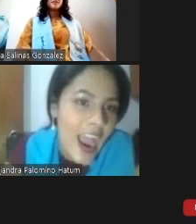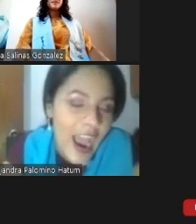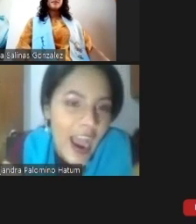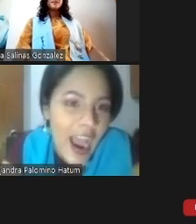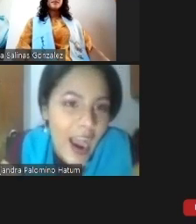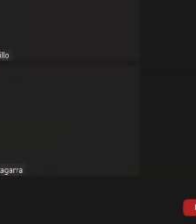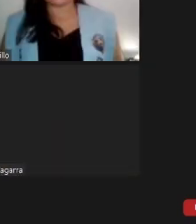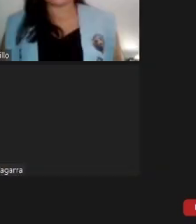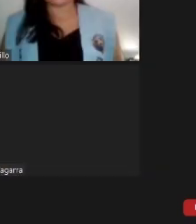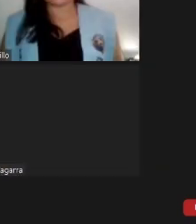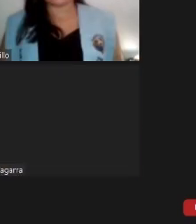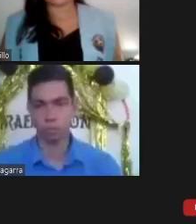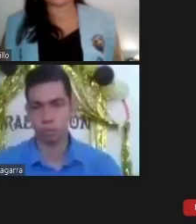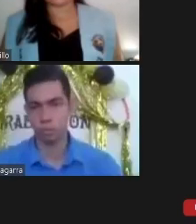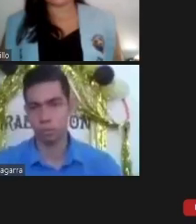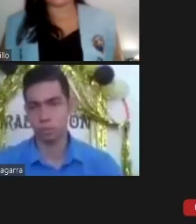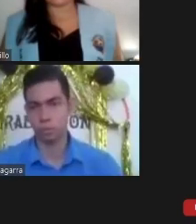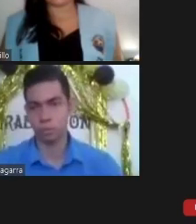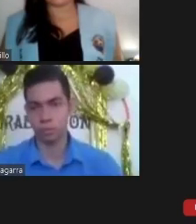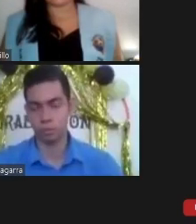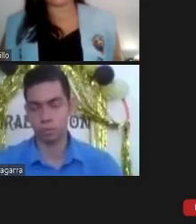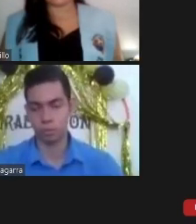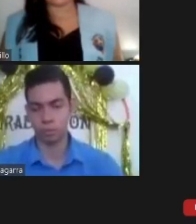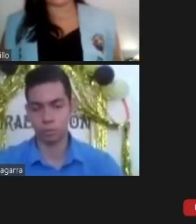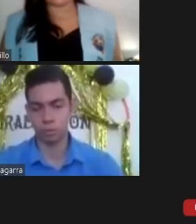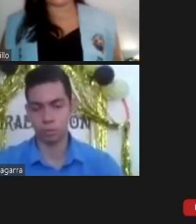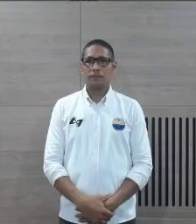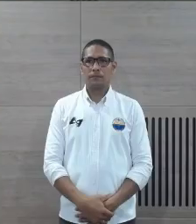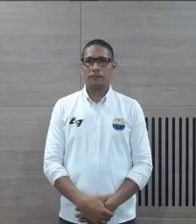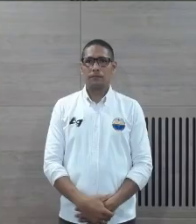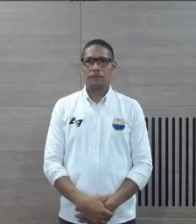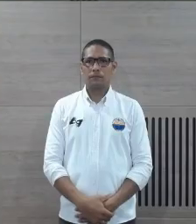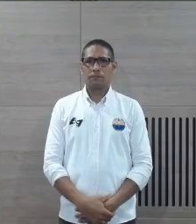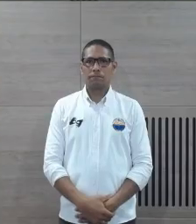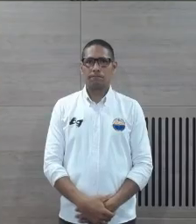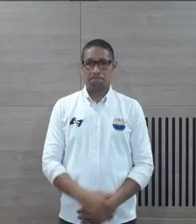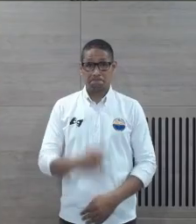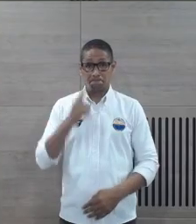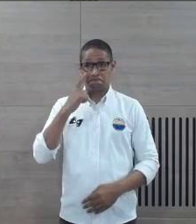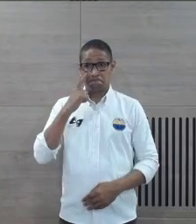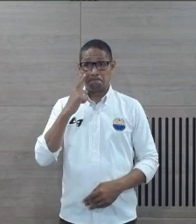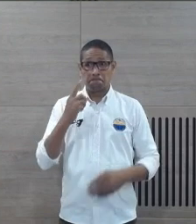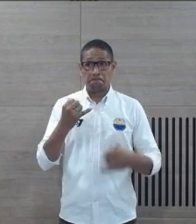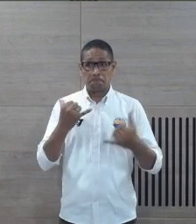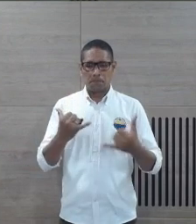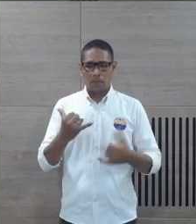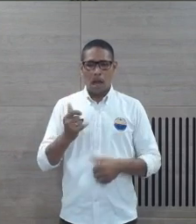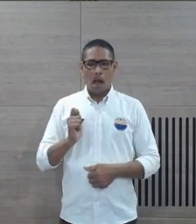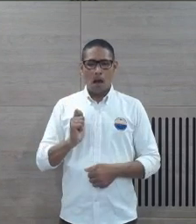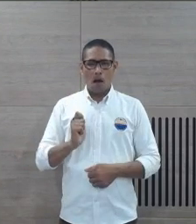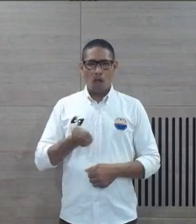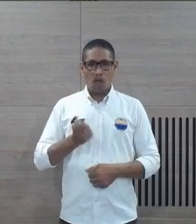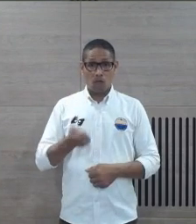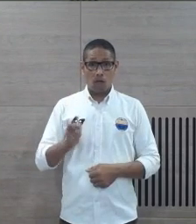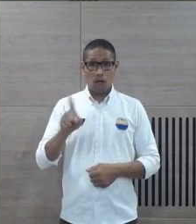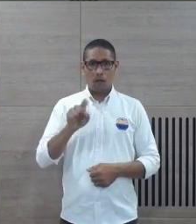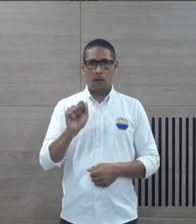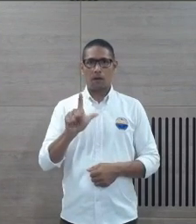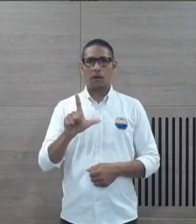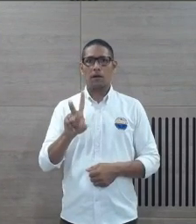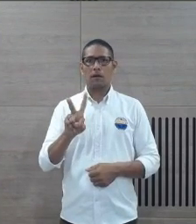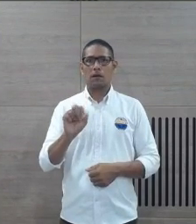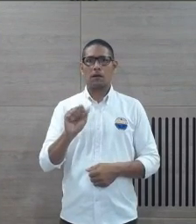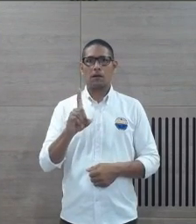A continuación, abogado Salvador Enrique Acosta Olivo, Kelmis Girama